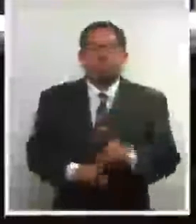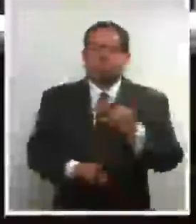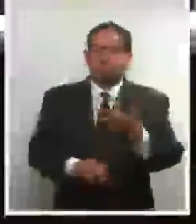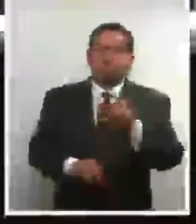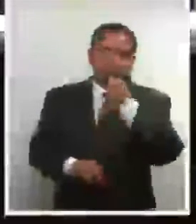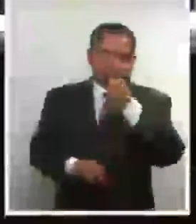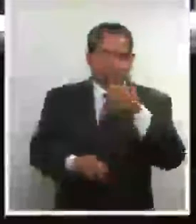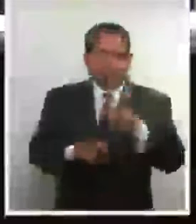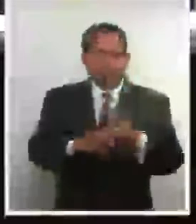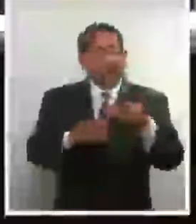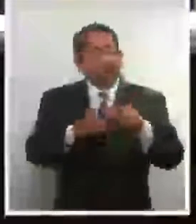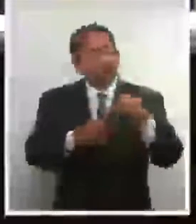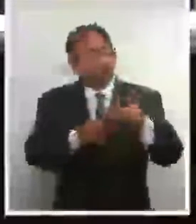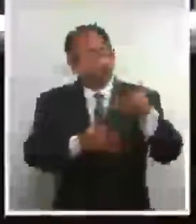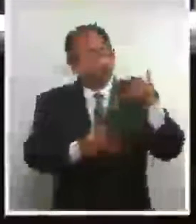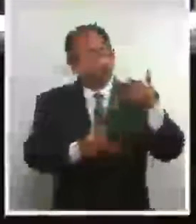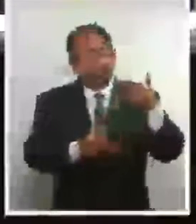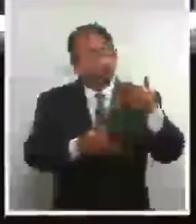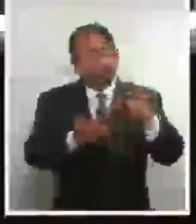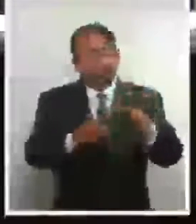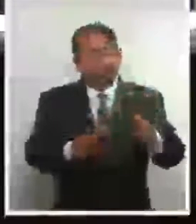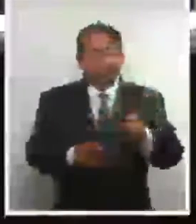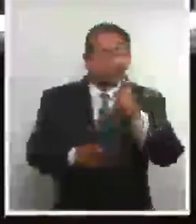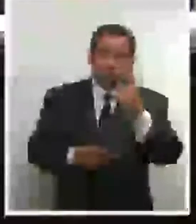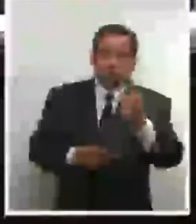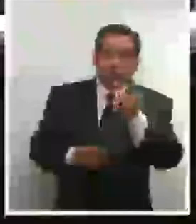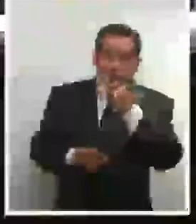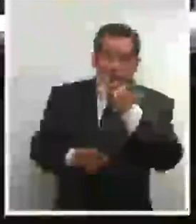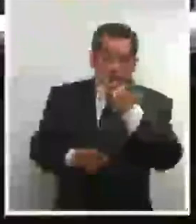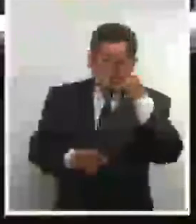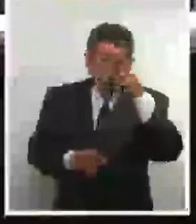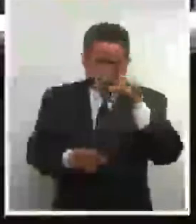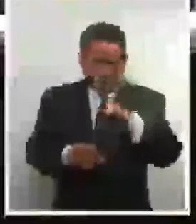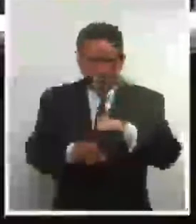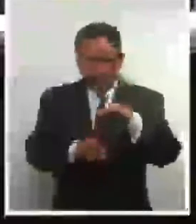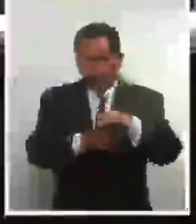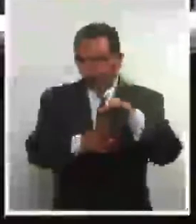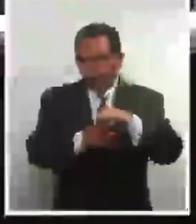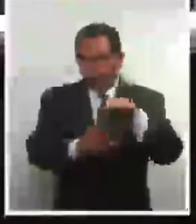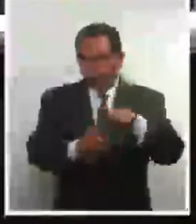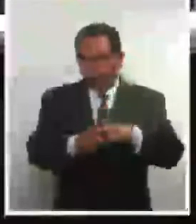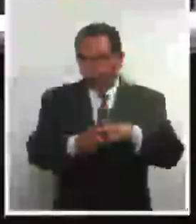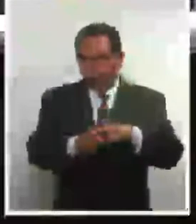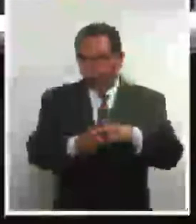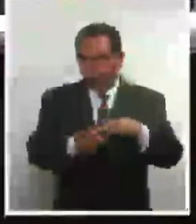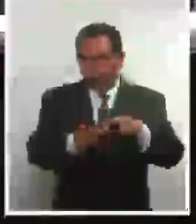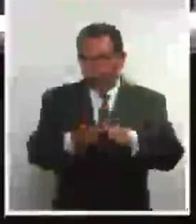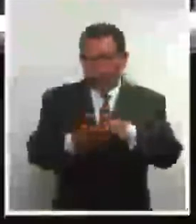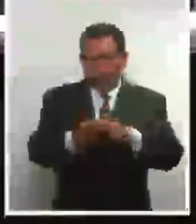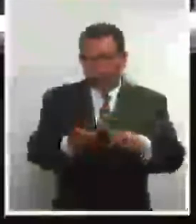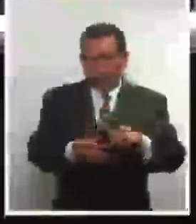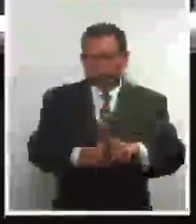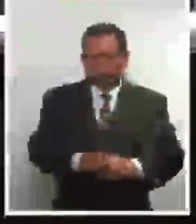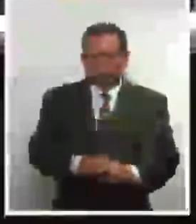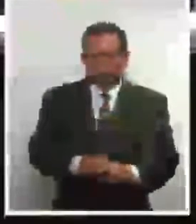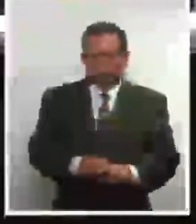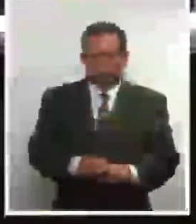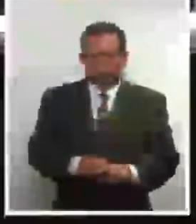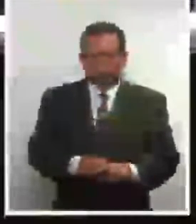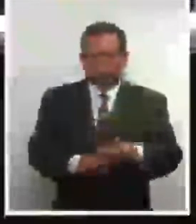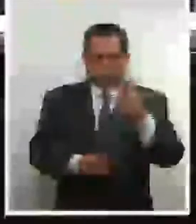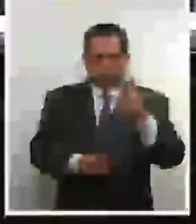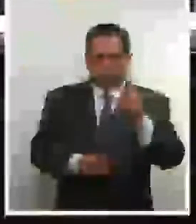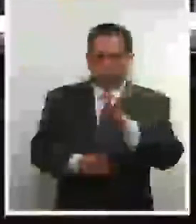a la Secretaría abra el sistema electrónico por 1 minuto para proceder a la votación nominal. Háganse los avisos.